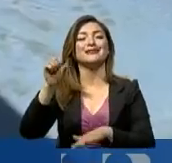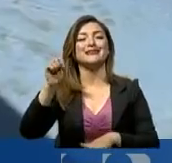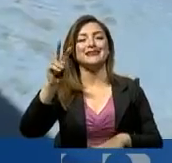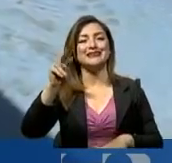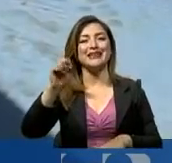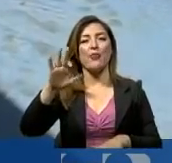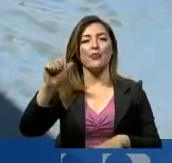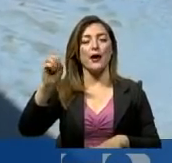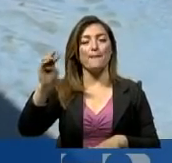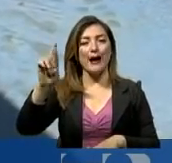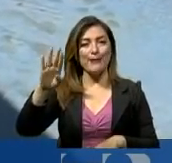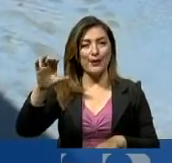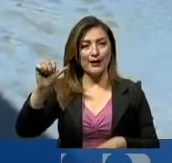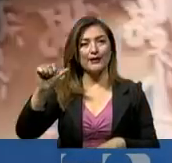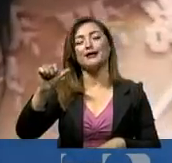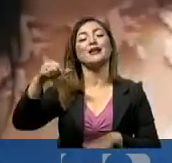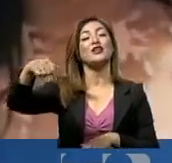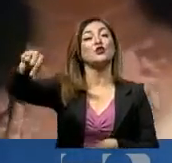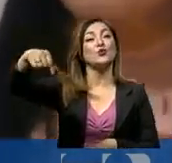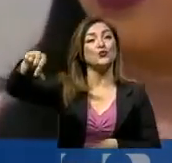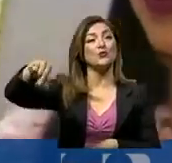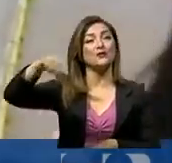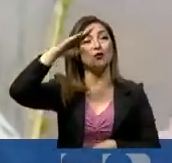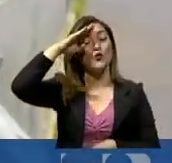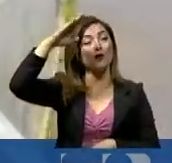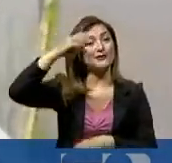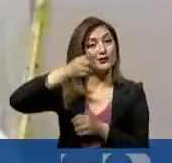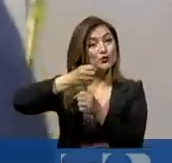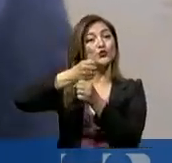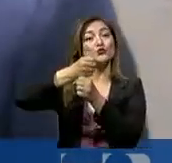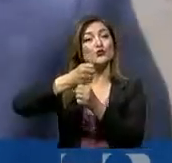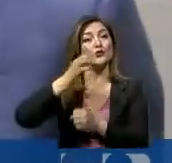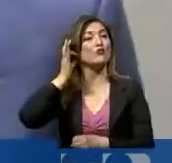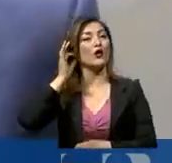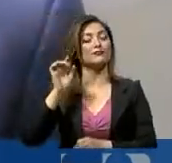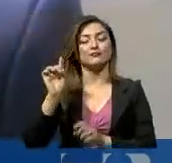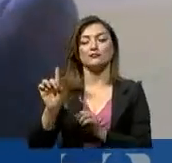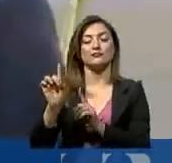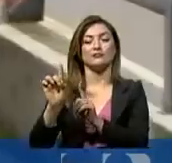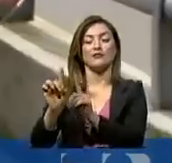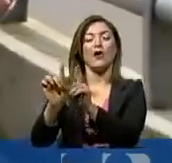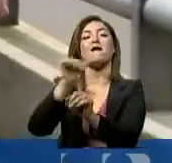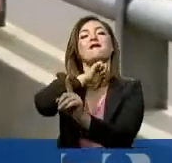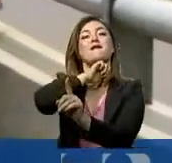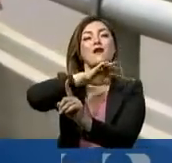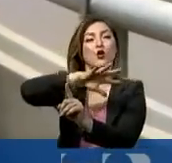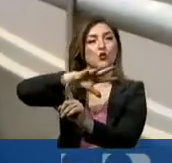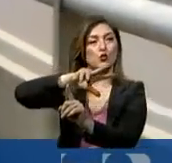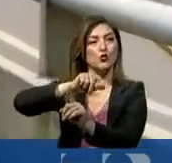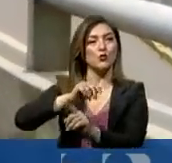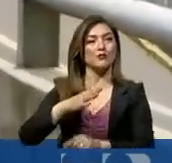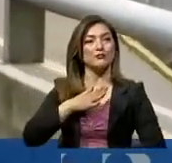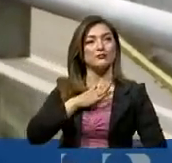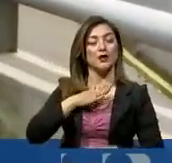corredor suroccidental ubicada en Quitumbe. Él era guardia de seguridad y vio cómo una mujer fue víctima de un robo. Explica que actuó